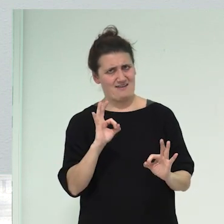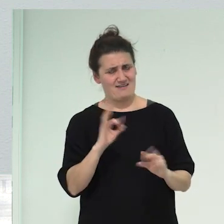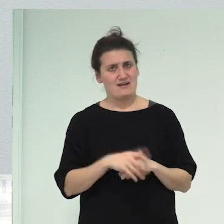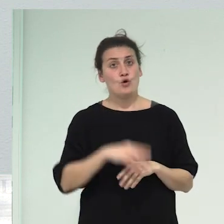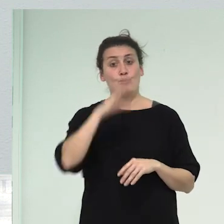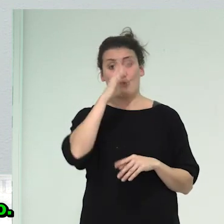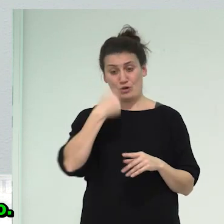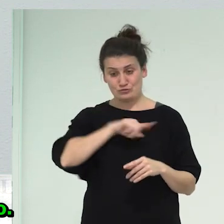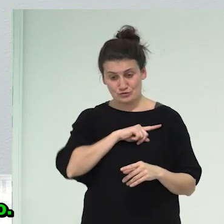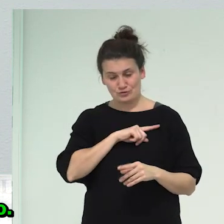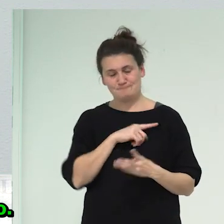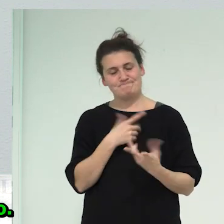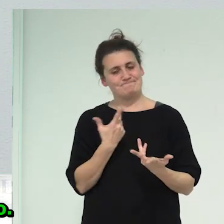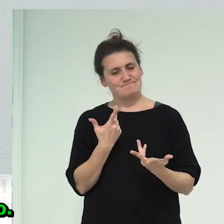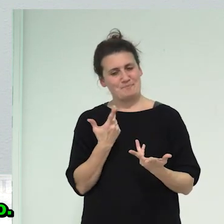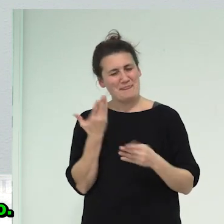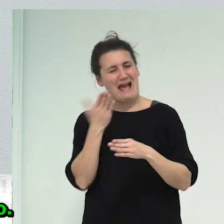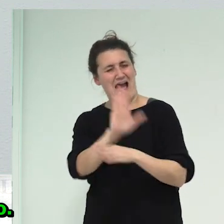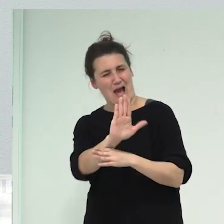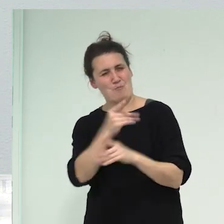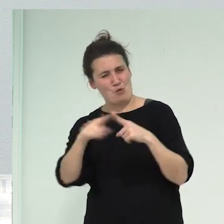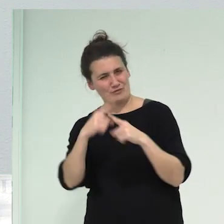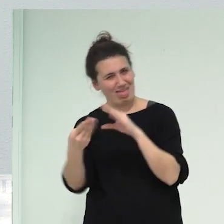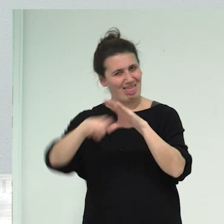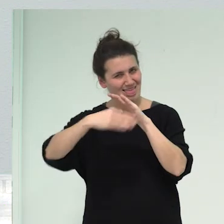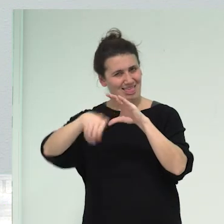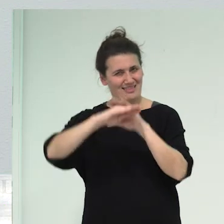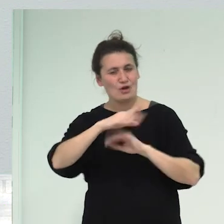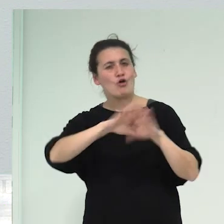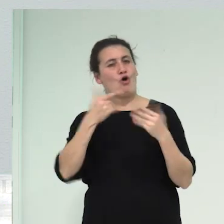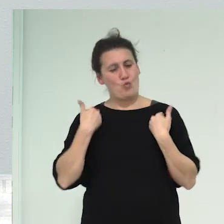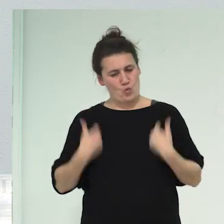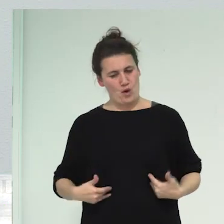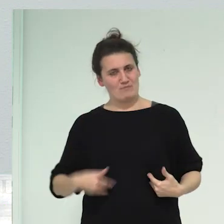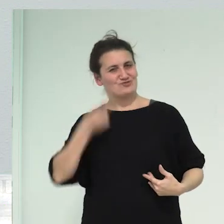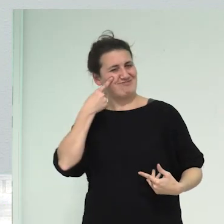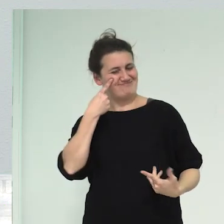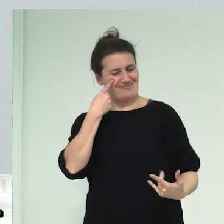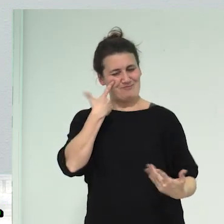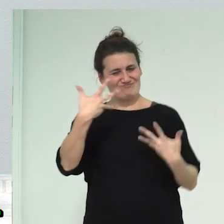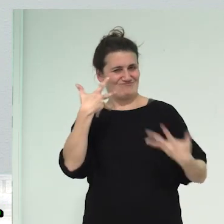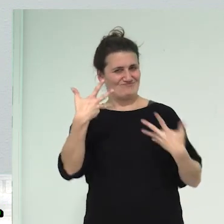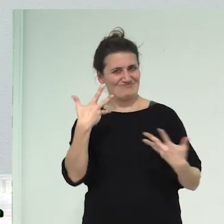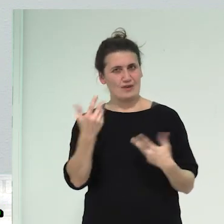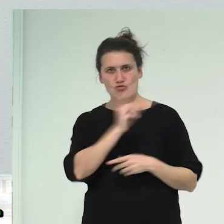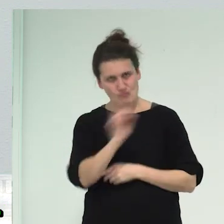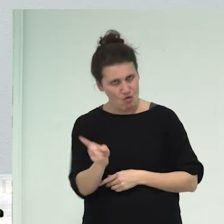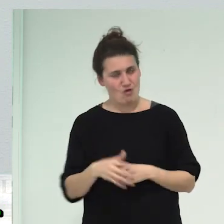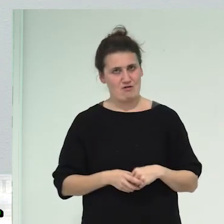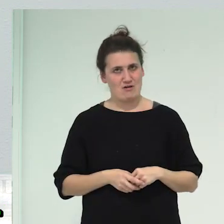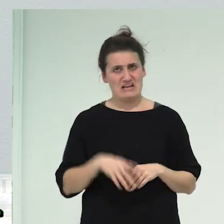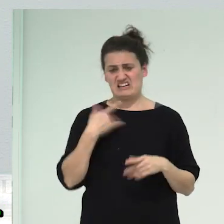porque estamos aportando, no venimos como páginas en blanco, no somos cuerpos exóticos, no, ni somos